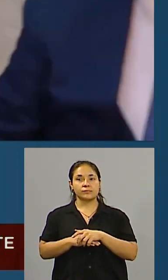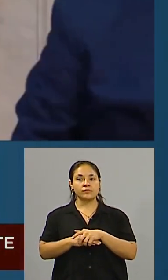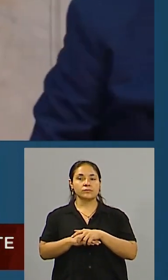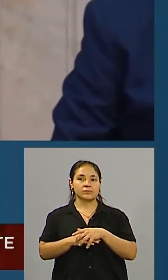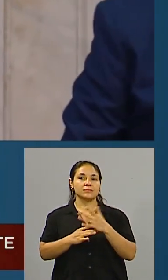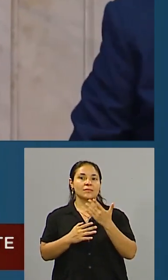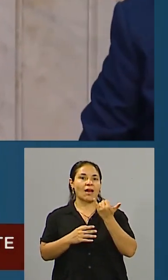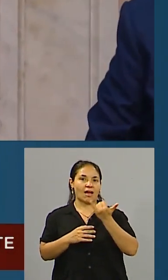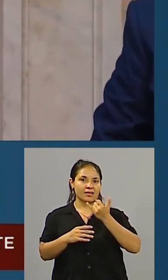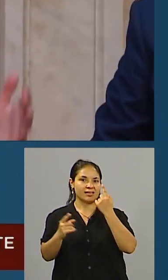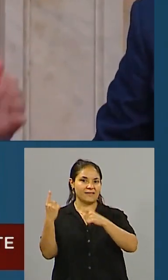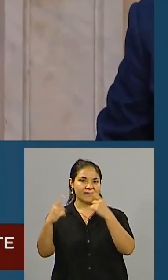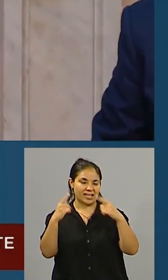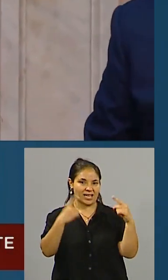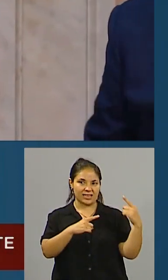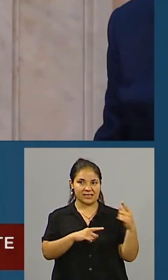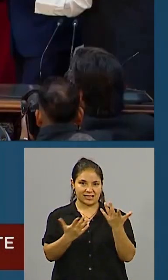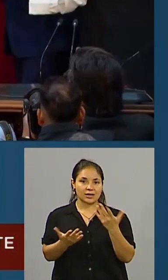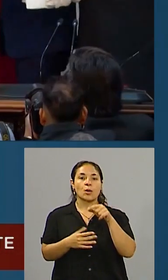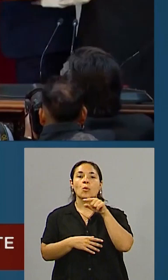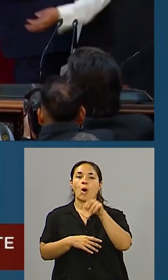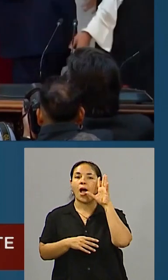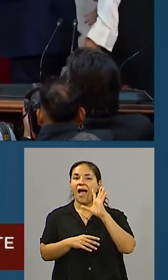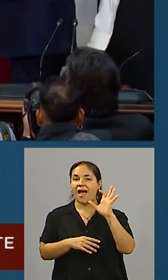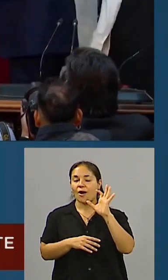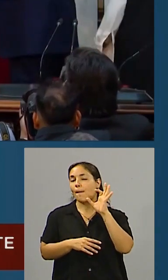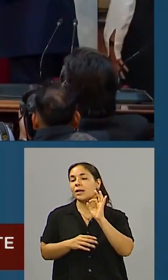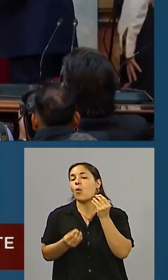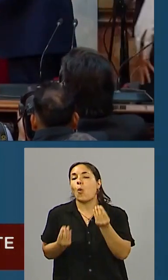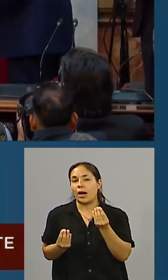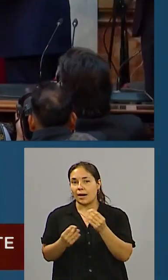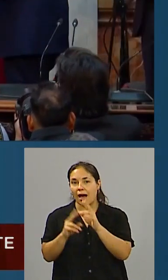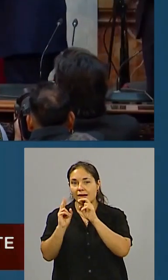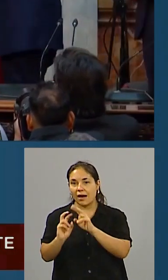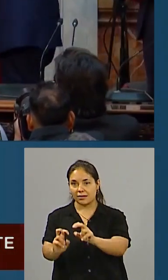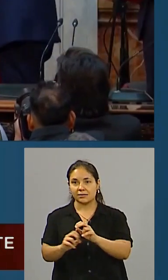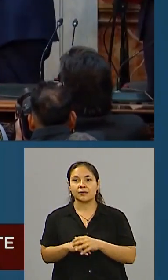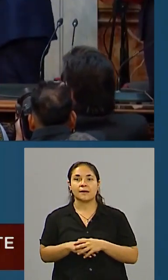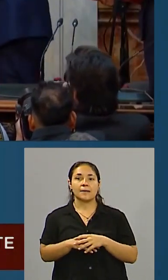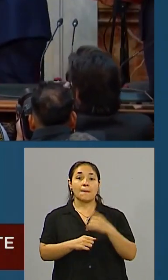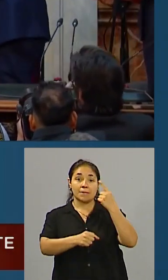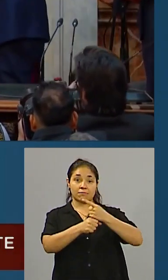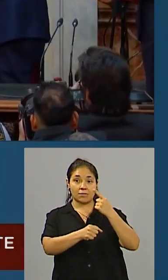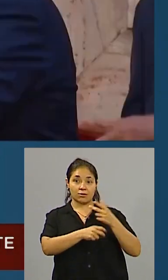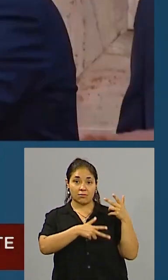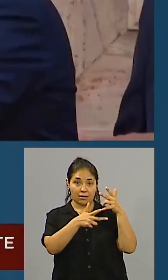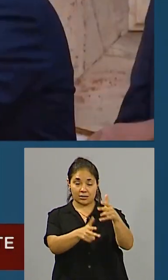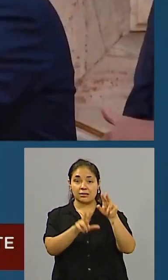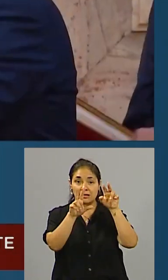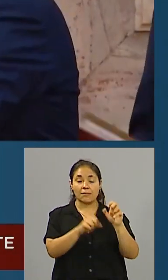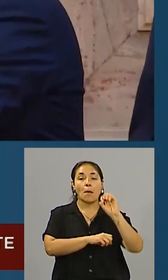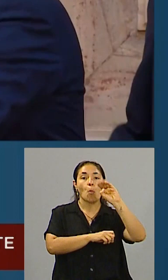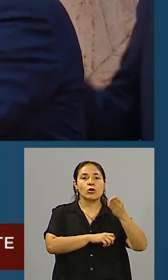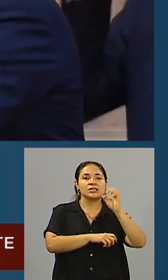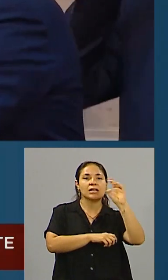algunas diferencias en algunas cifras. ¿Cuál es tu análisis? En primer lugar, que ninguna de las cifras que dio es correcta. Uh-huh.